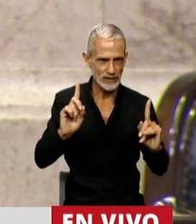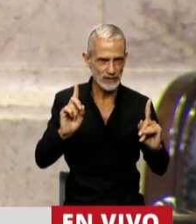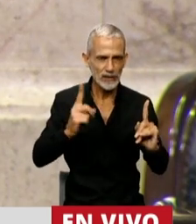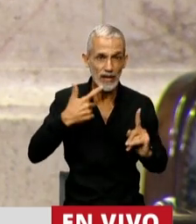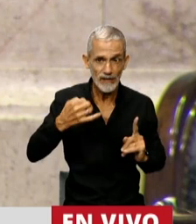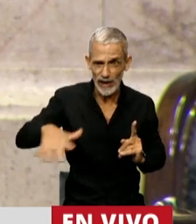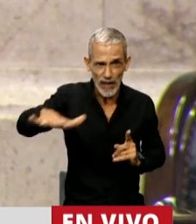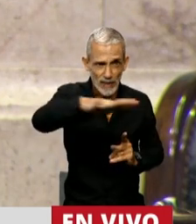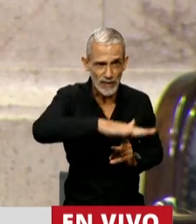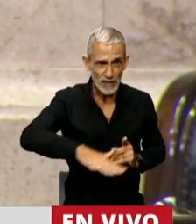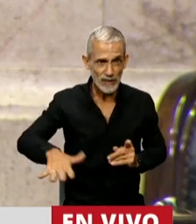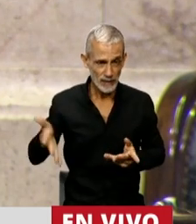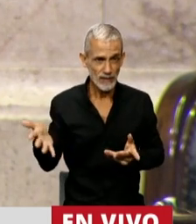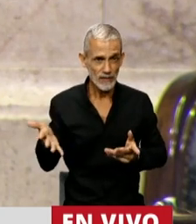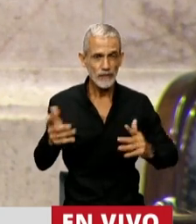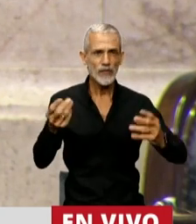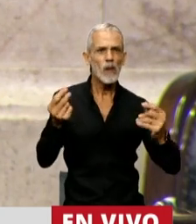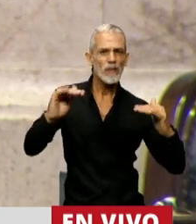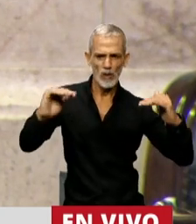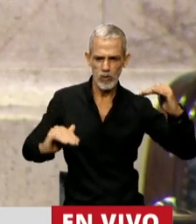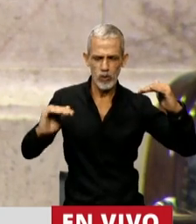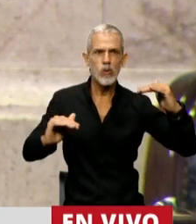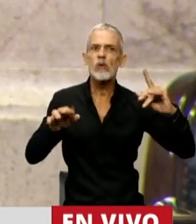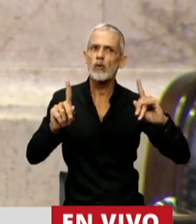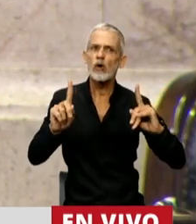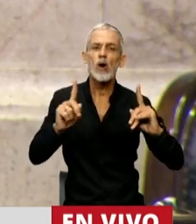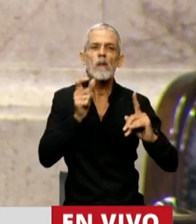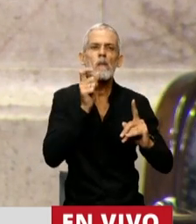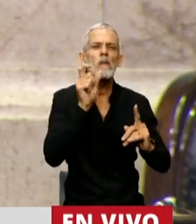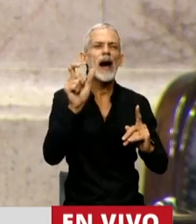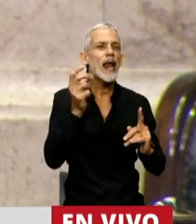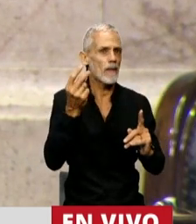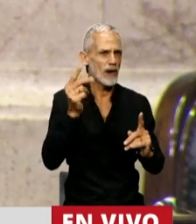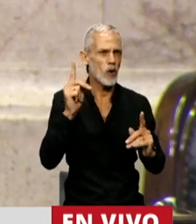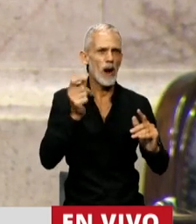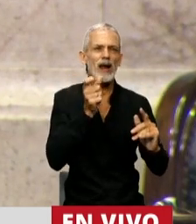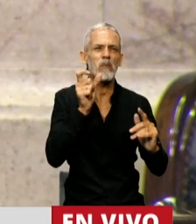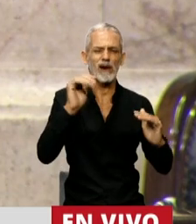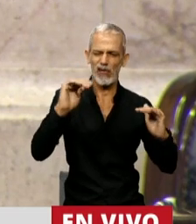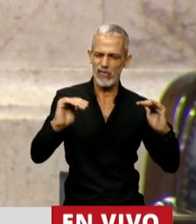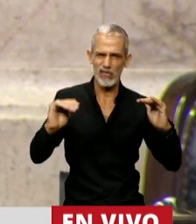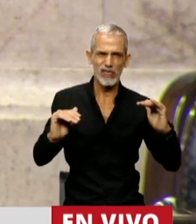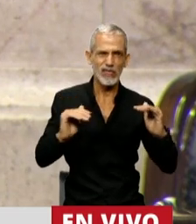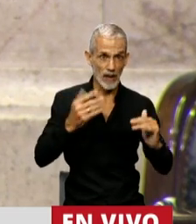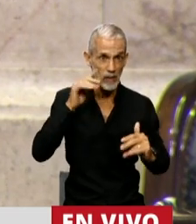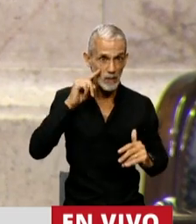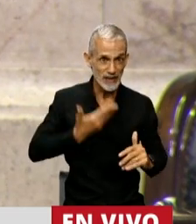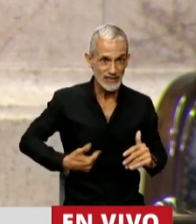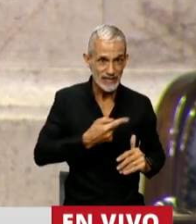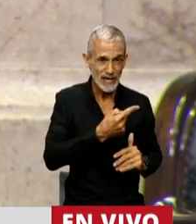que más se ha depreciado también han depreciado la palabra el presidente de la nación ha hecho de la palabra una